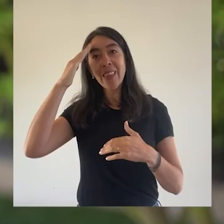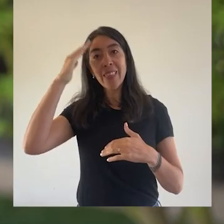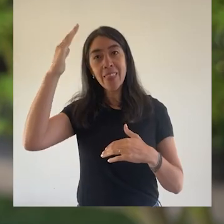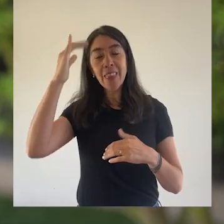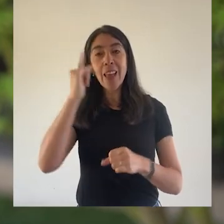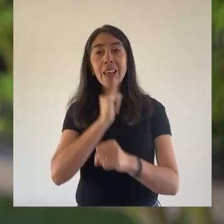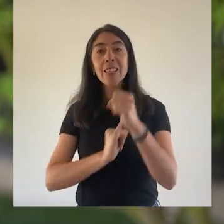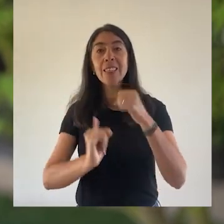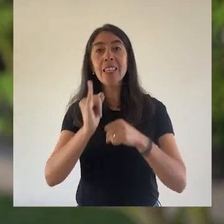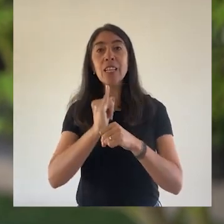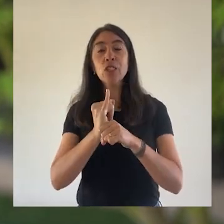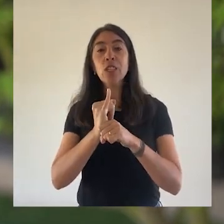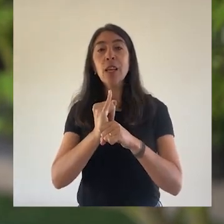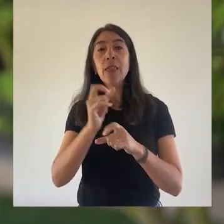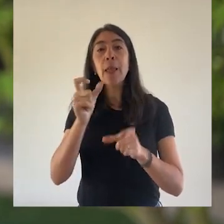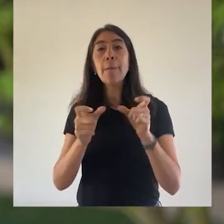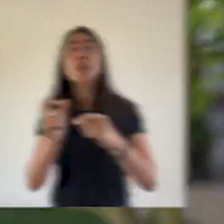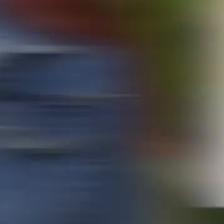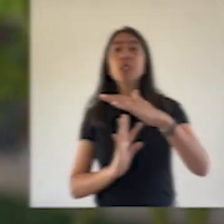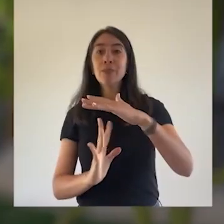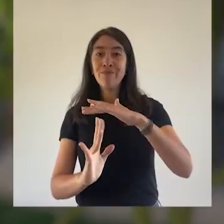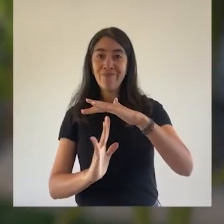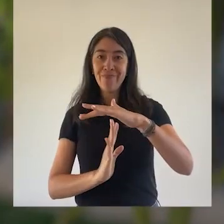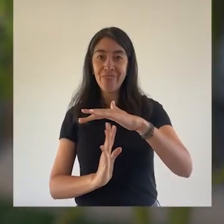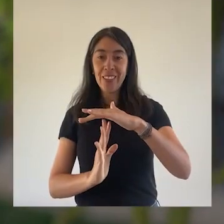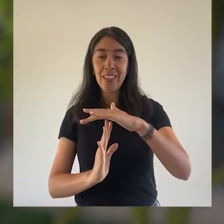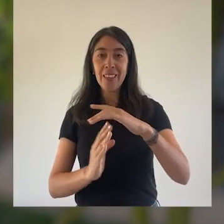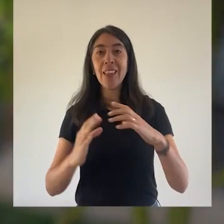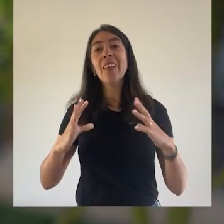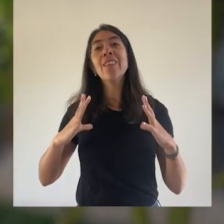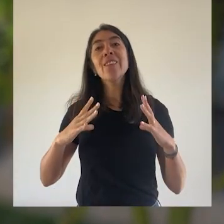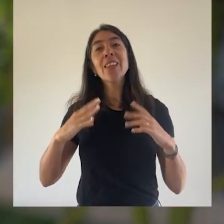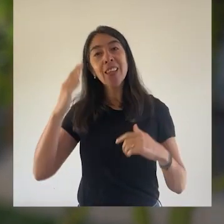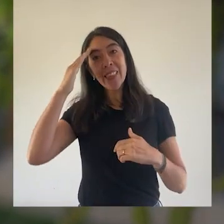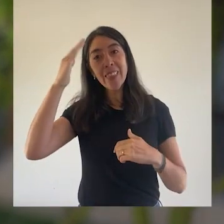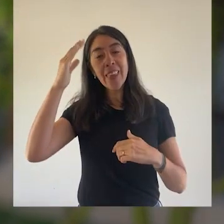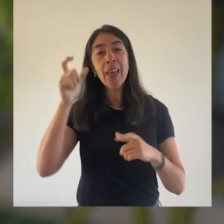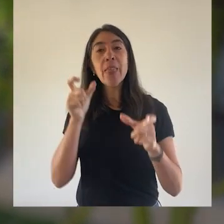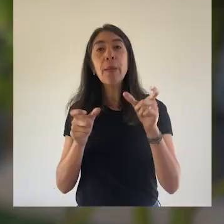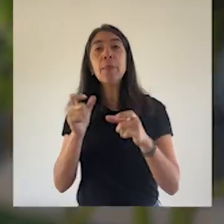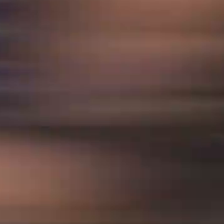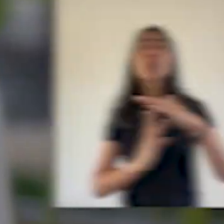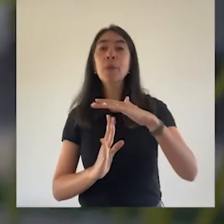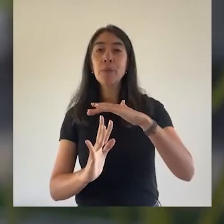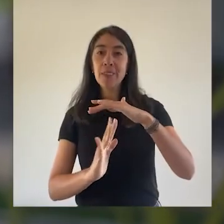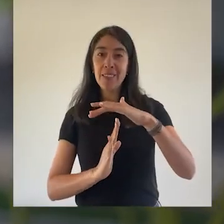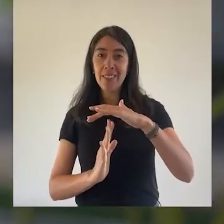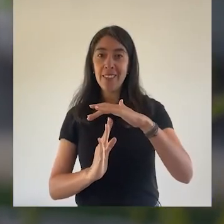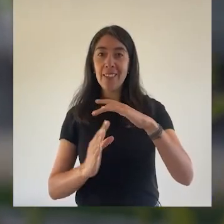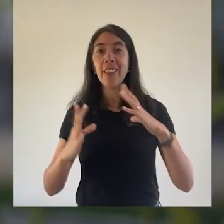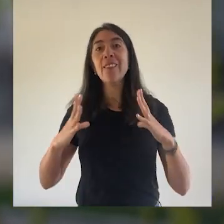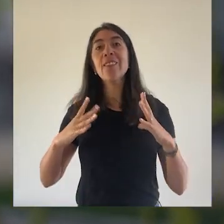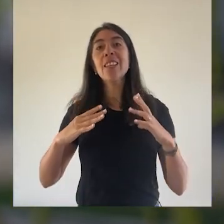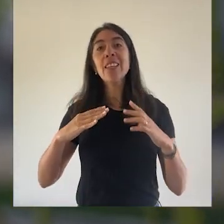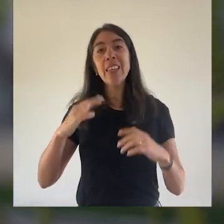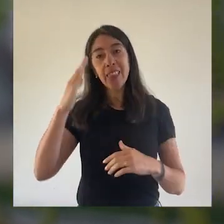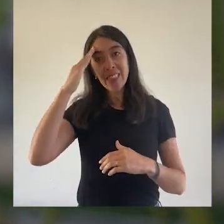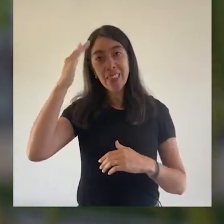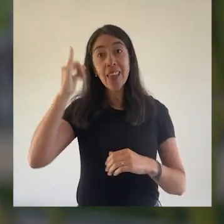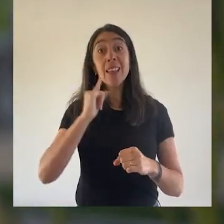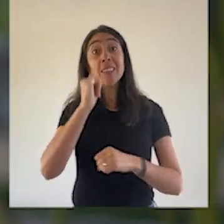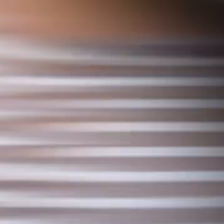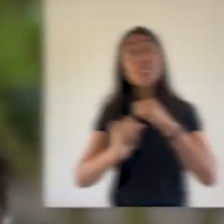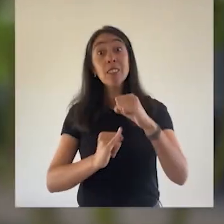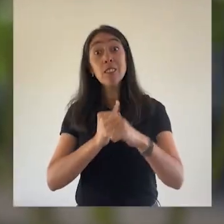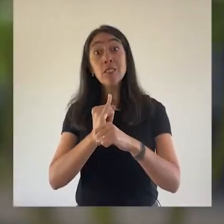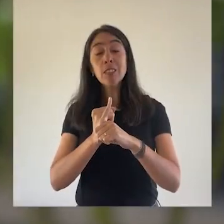y